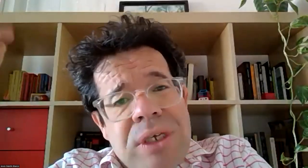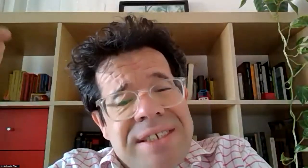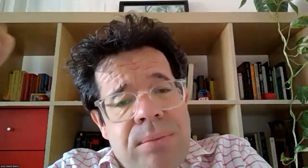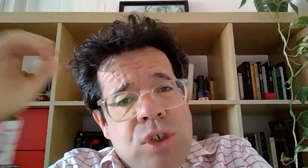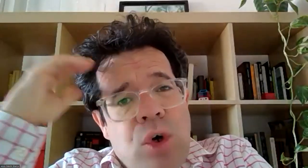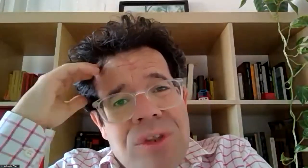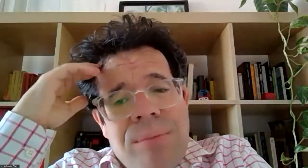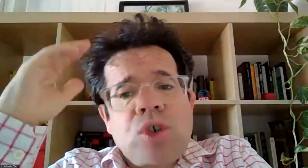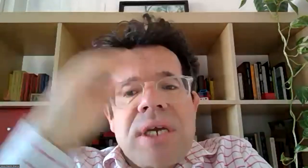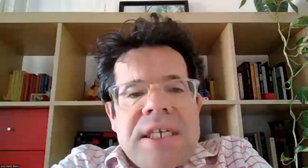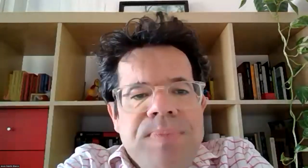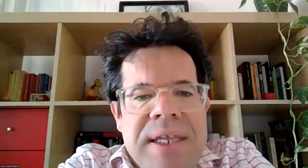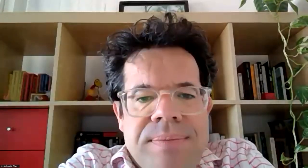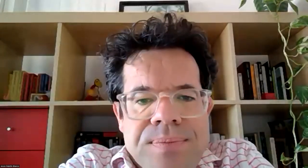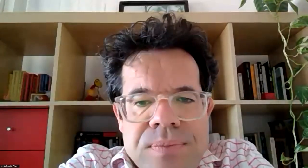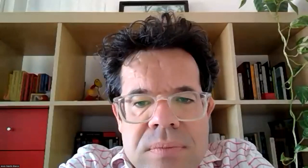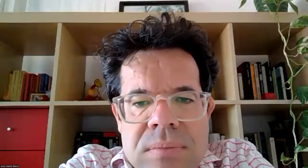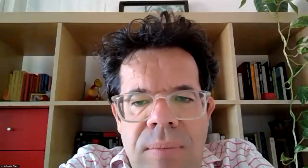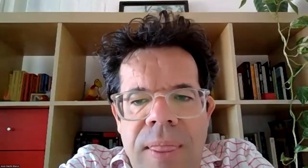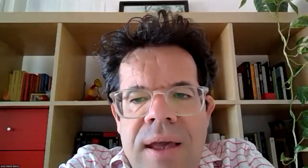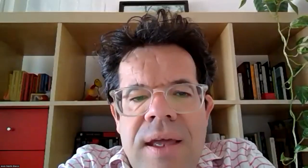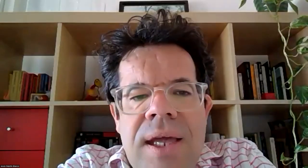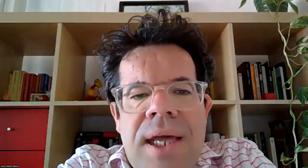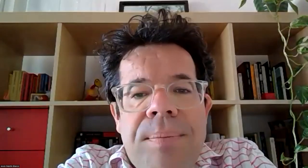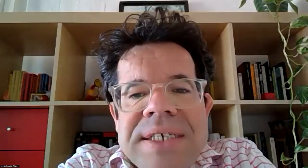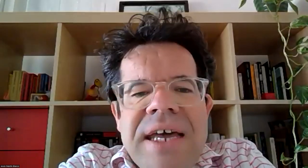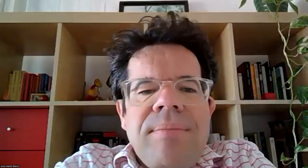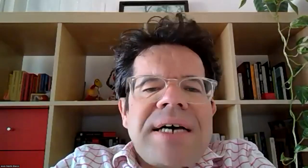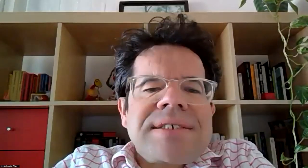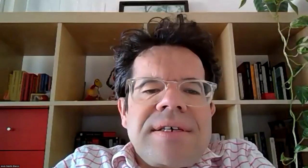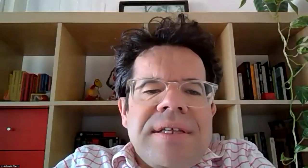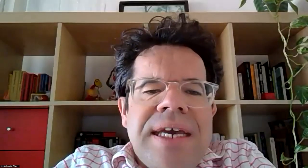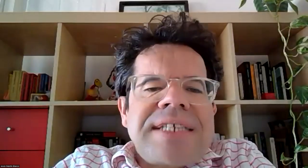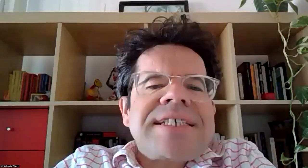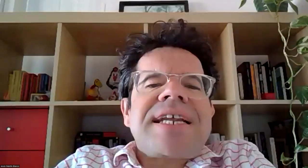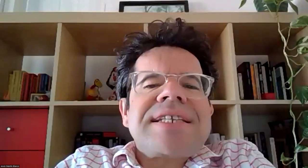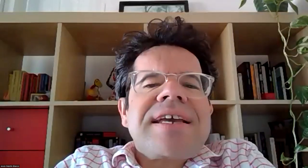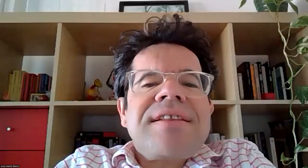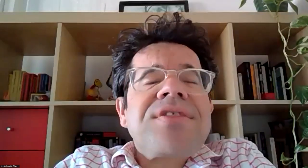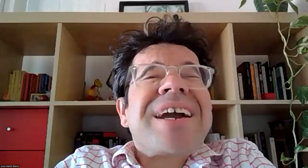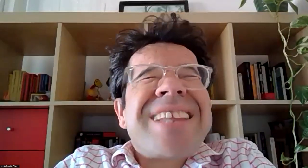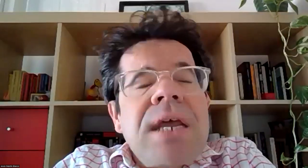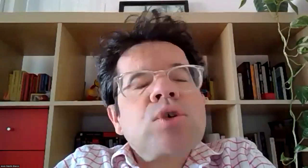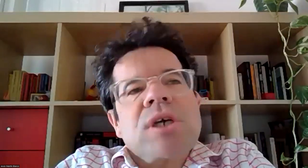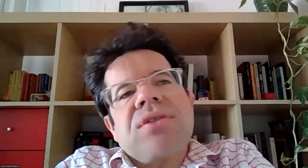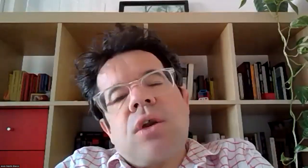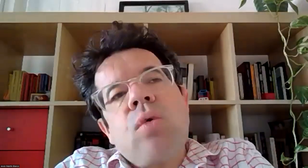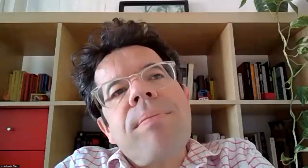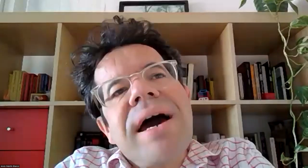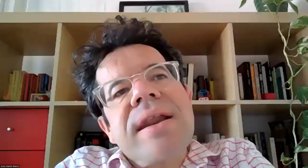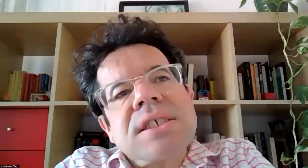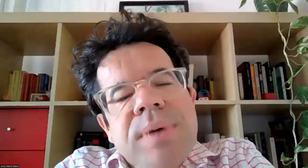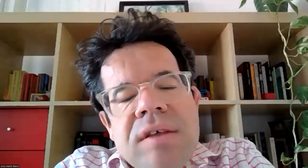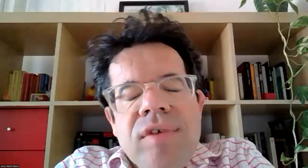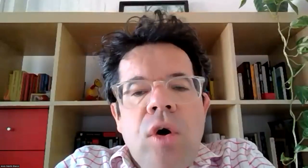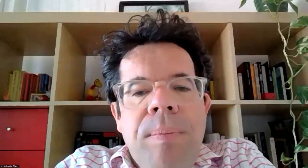seamos, estemos y contemos en España. Pero es que además en esta estrategia dice que tenemos que hacer un